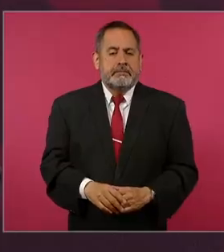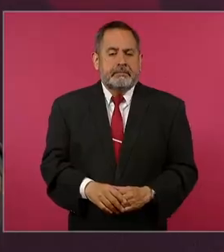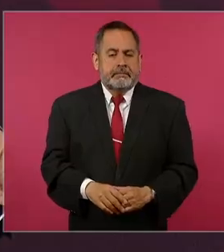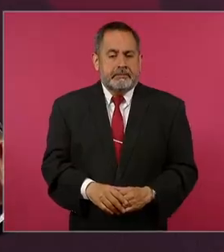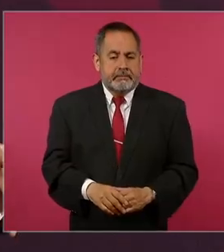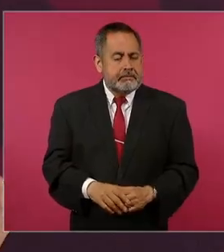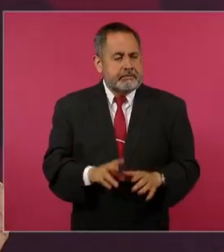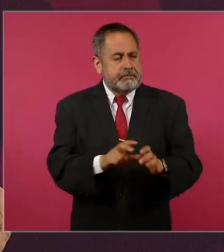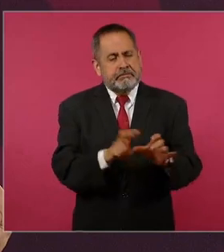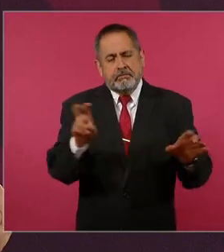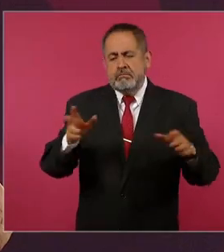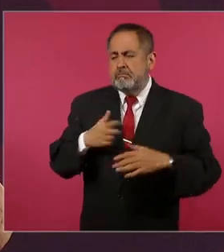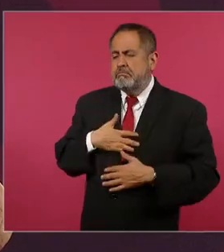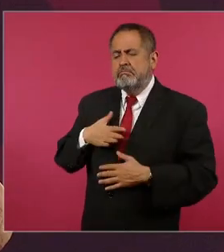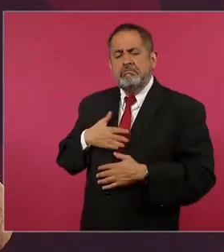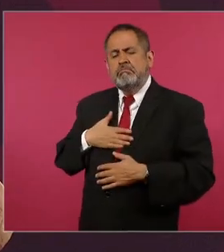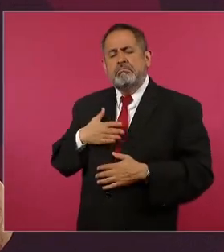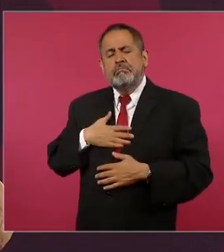Voy a escribir